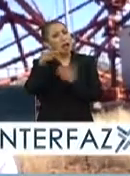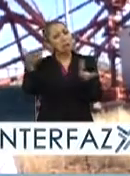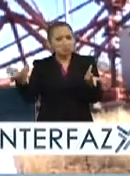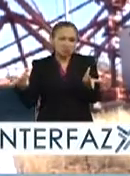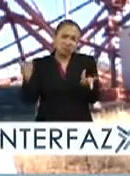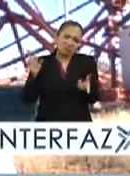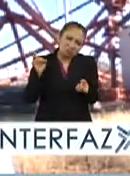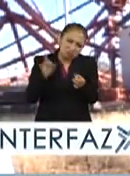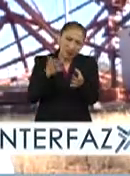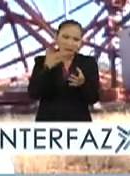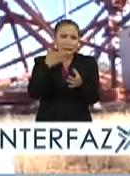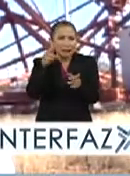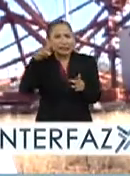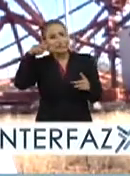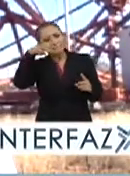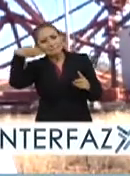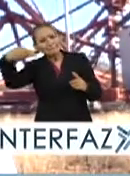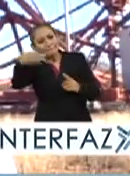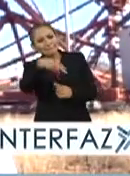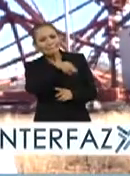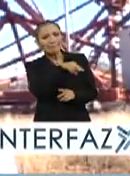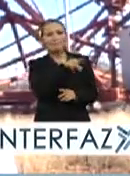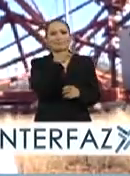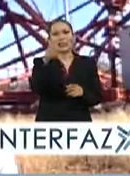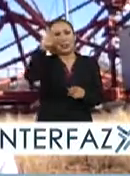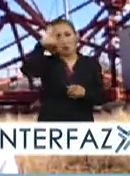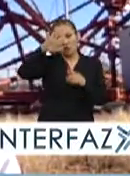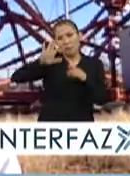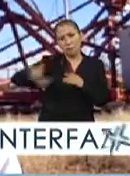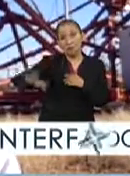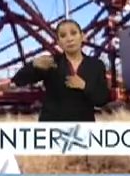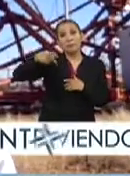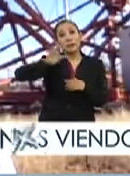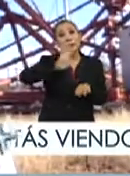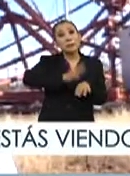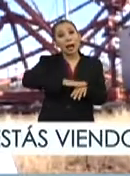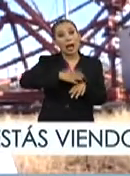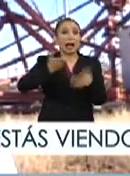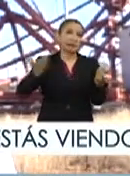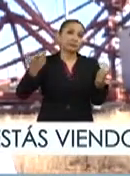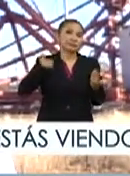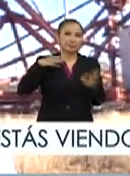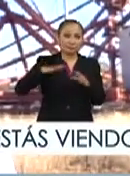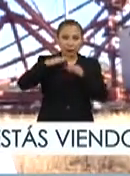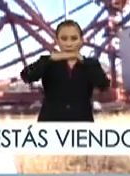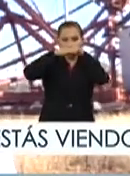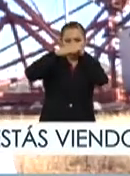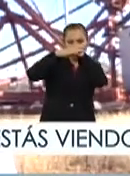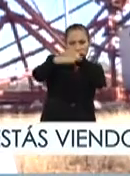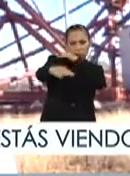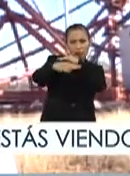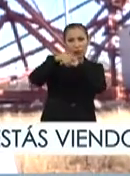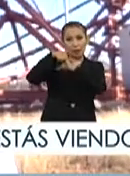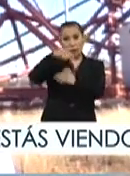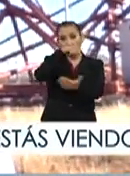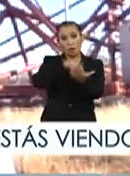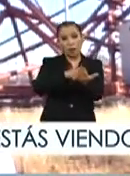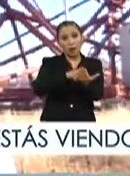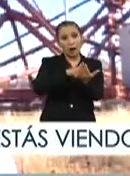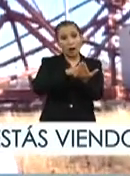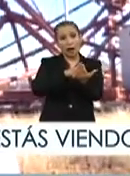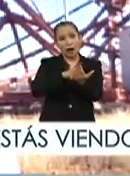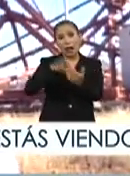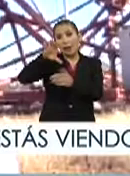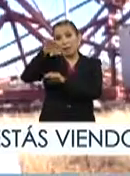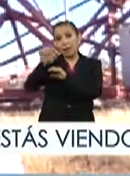bueno, relativamente bien desde Europa, pero sobre todo, pues el lugar idóneo es este cono